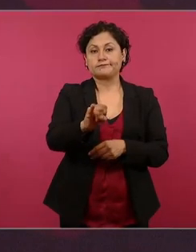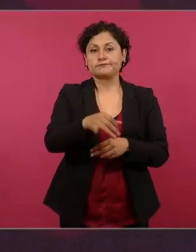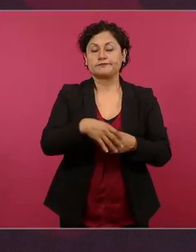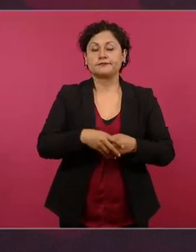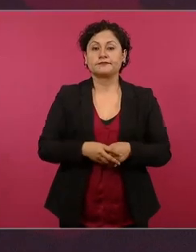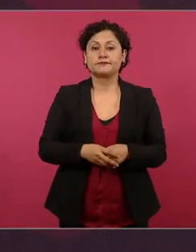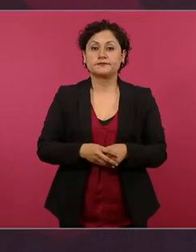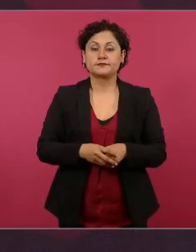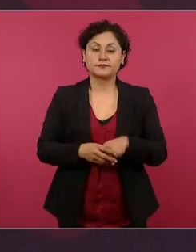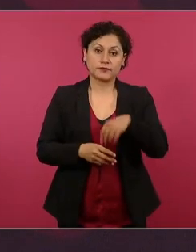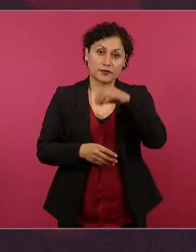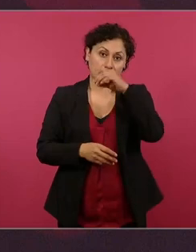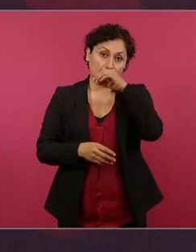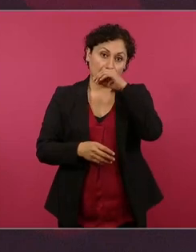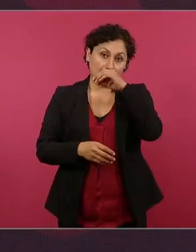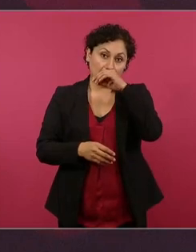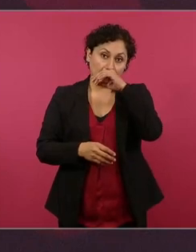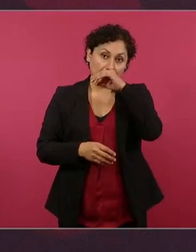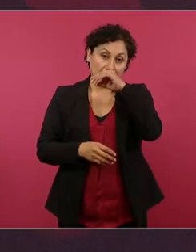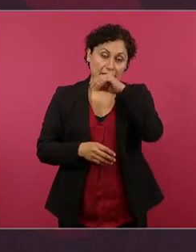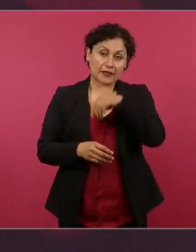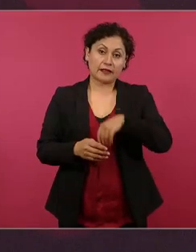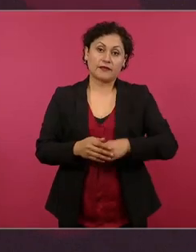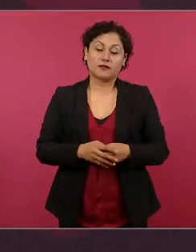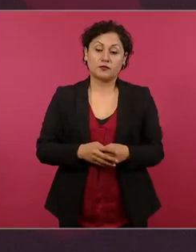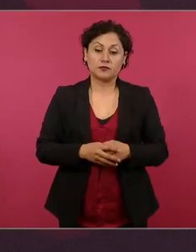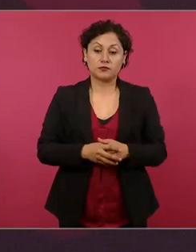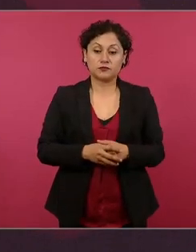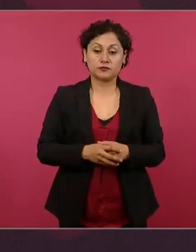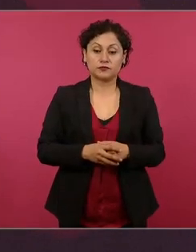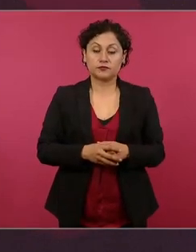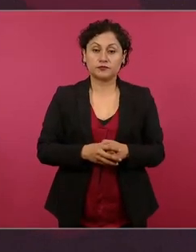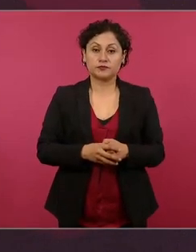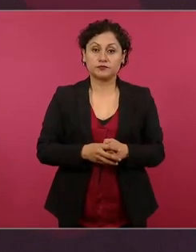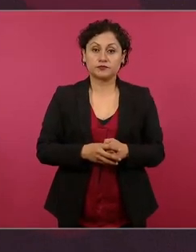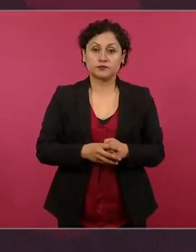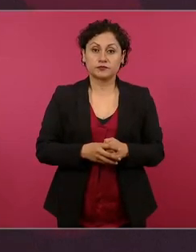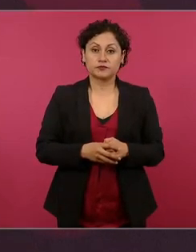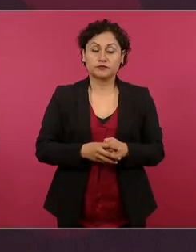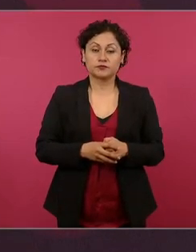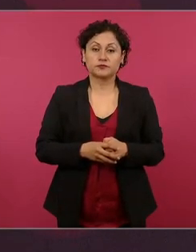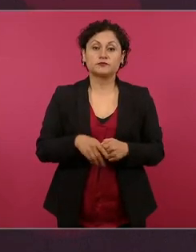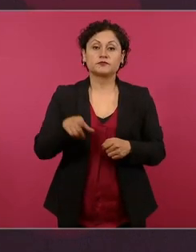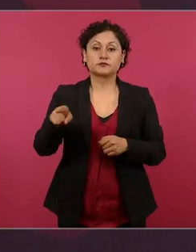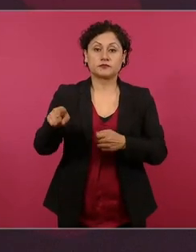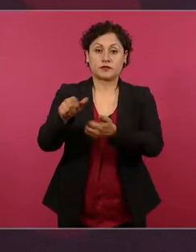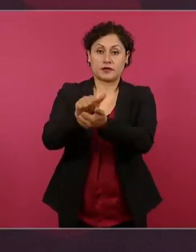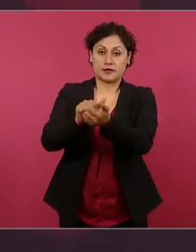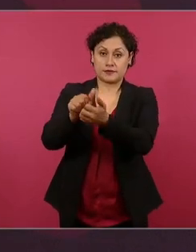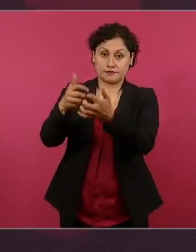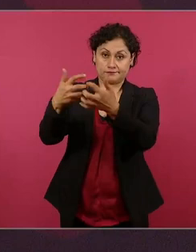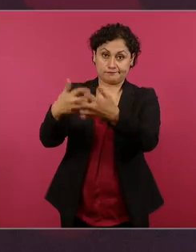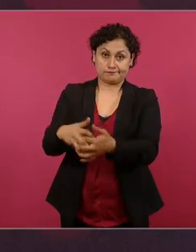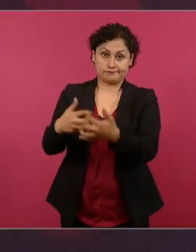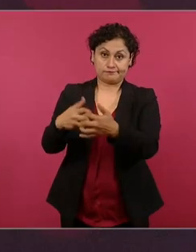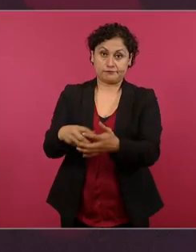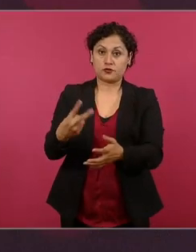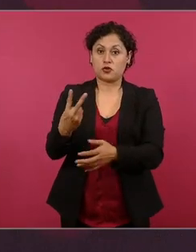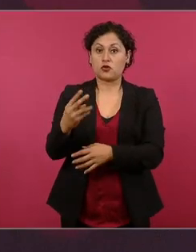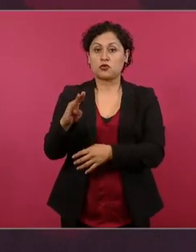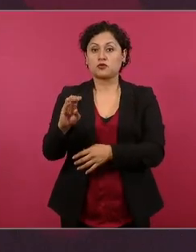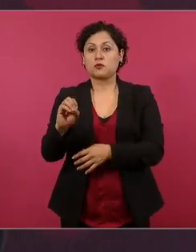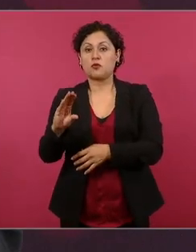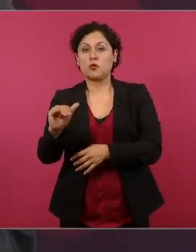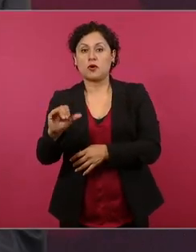está en proceso de prueba la refinería de Dos Bocas